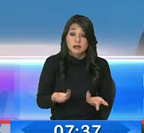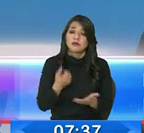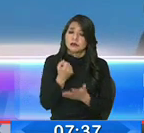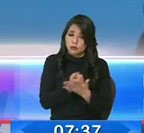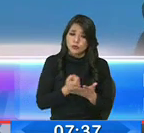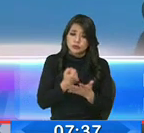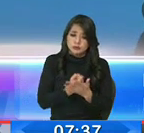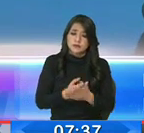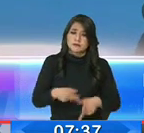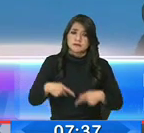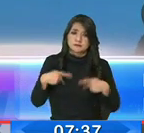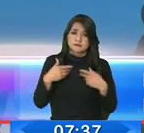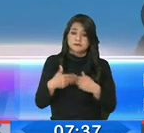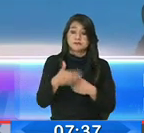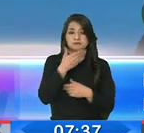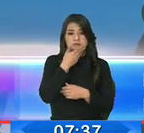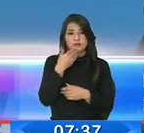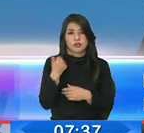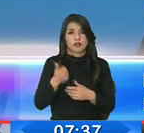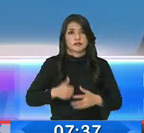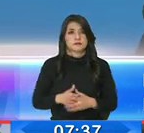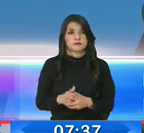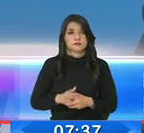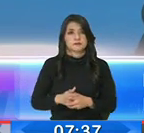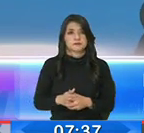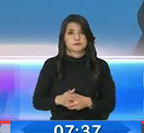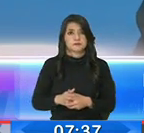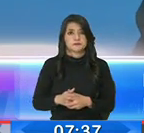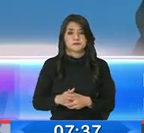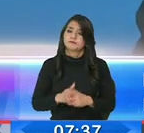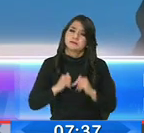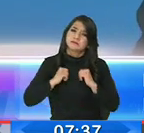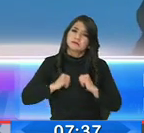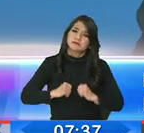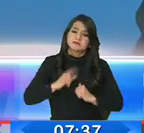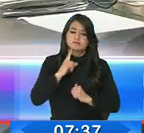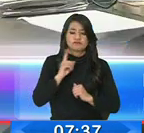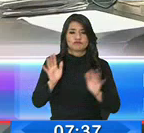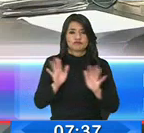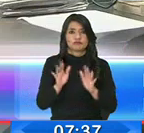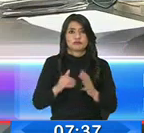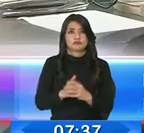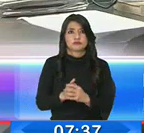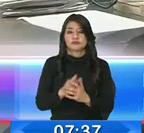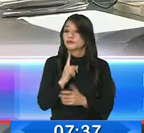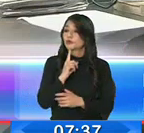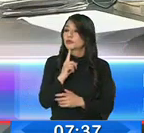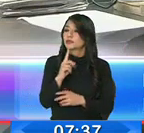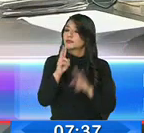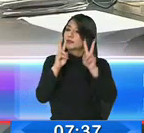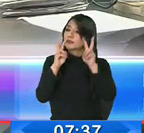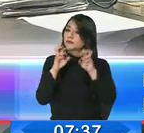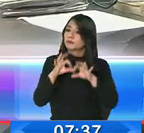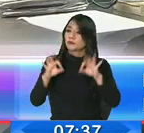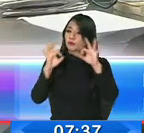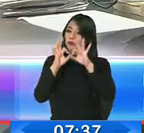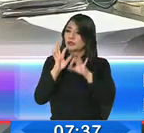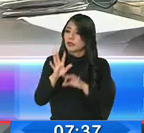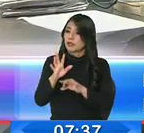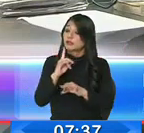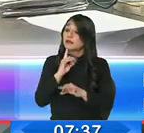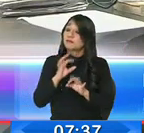días mejores, no dejarse aplastar por la tristeza o la depresión. Usted ha tocado, padre Fernández, un tema fundamental, un